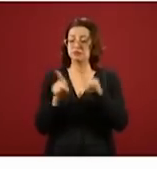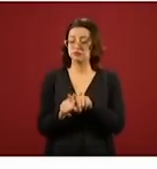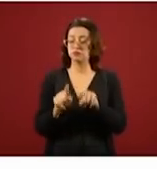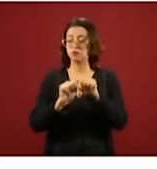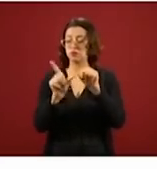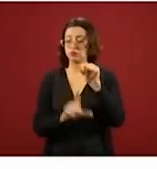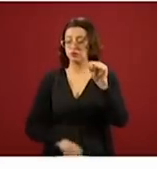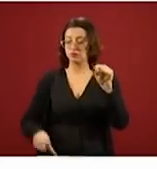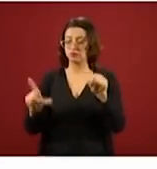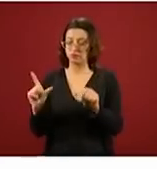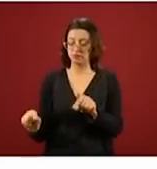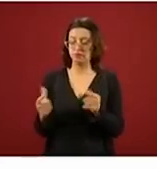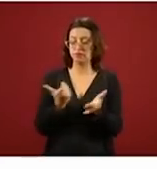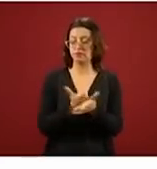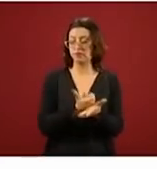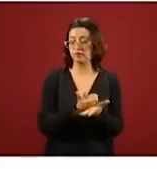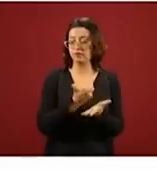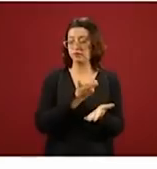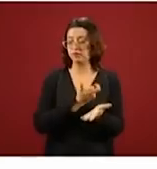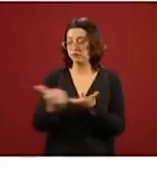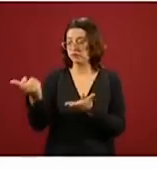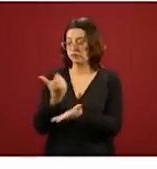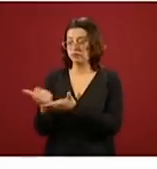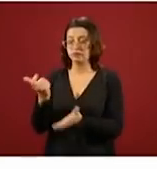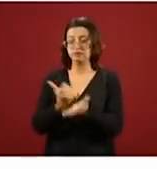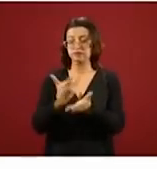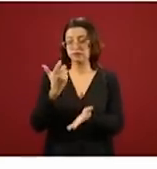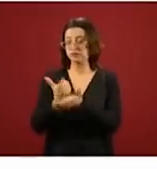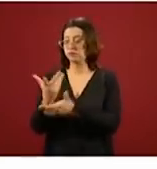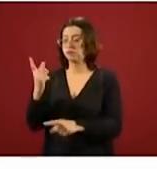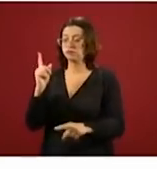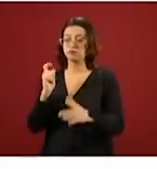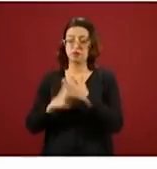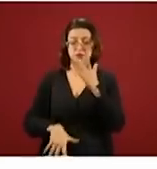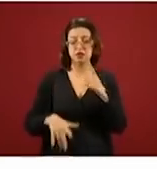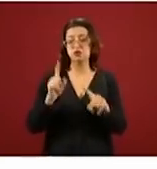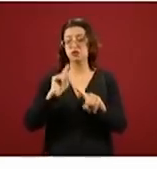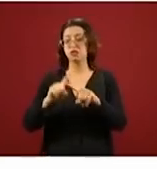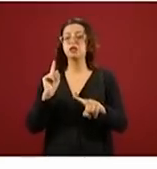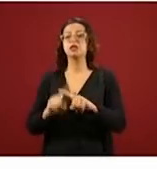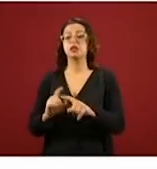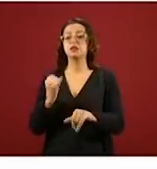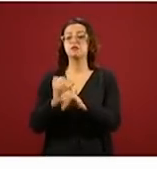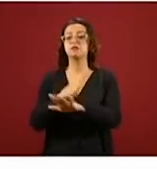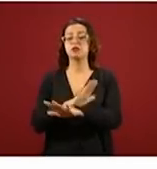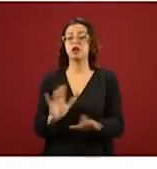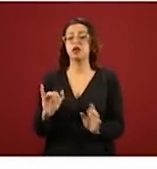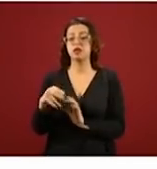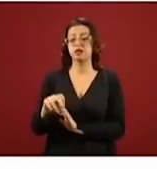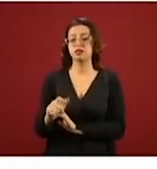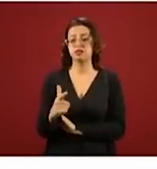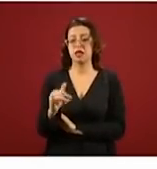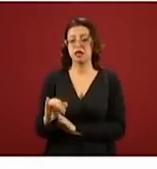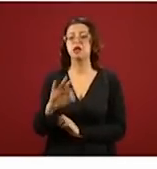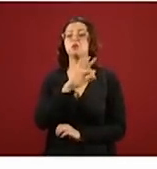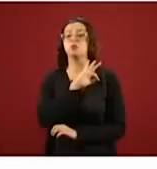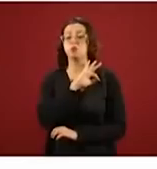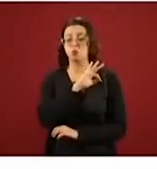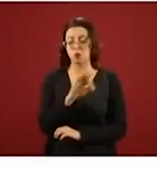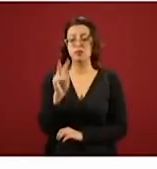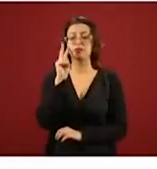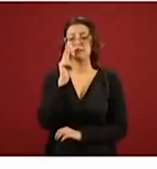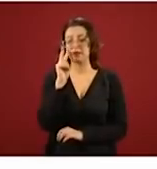al consumidor todo esto son números del inegi que podemos ver también todavía más marcada